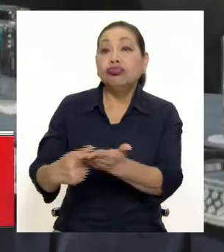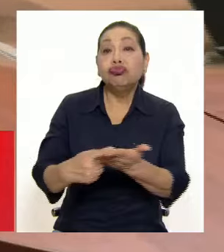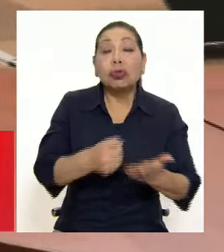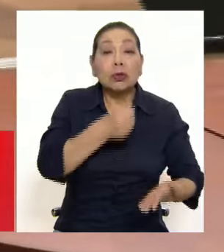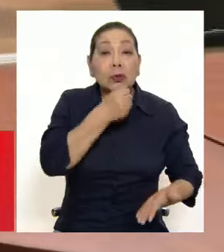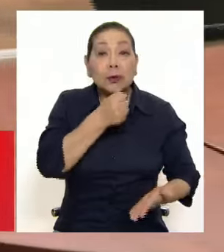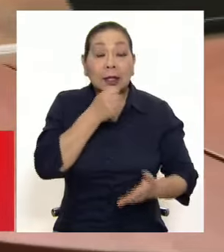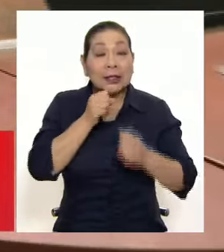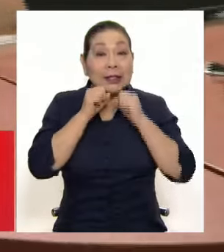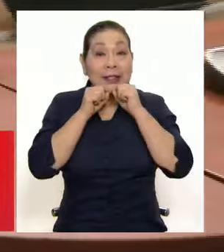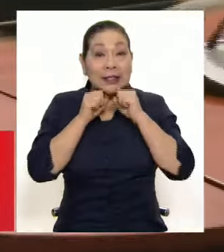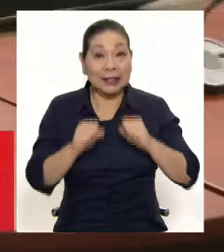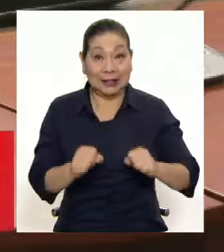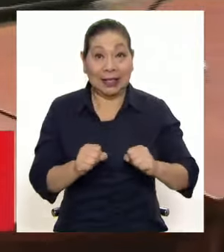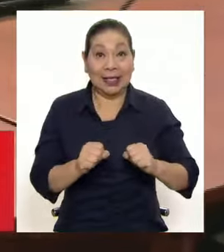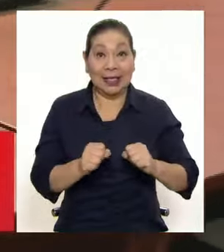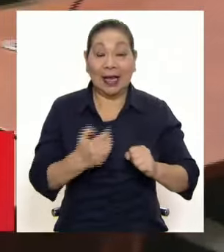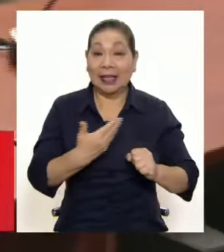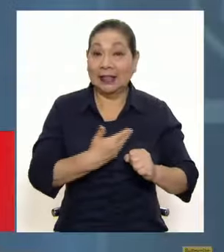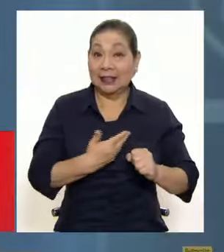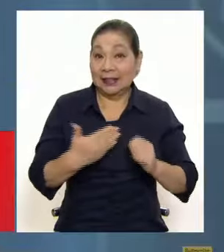la secretaria de la Casa Blanca,